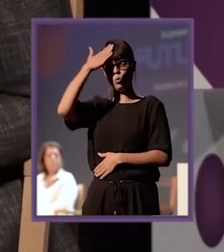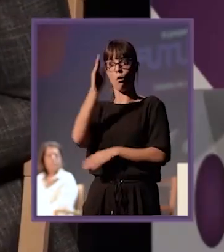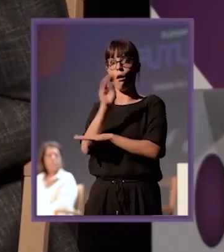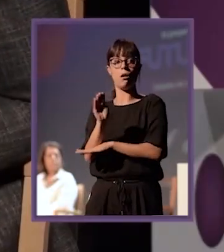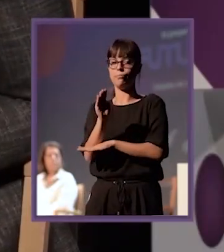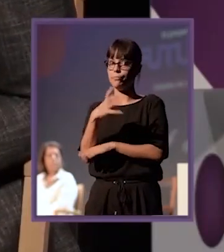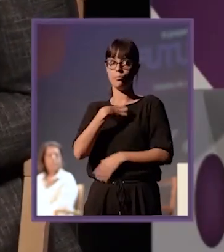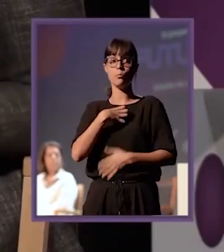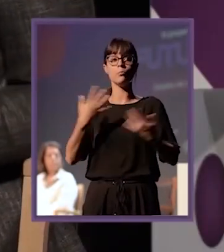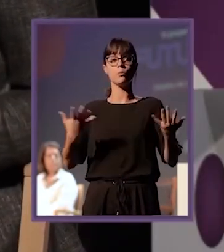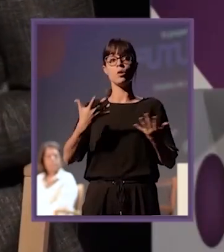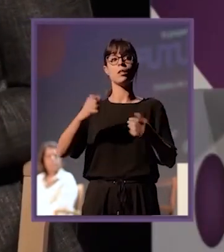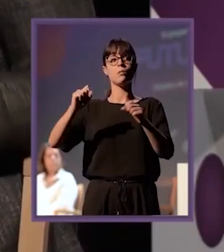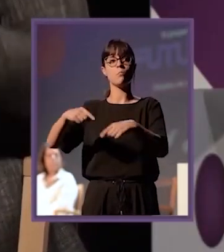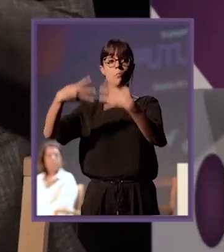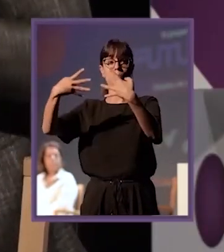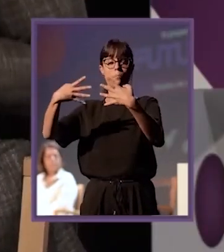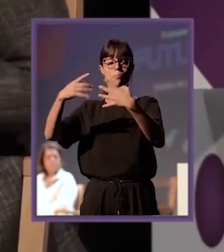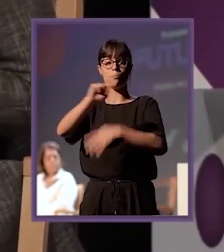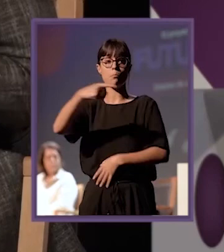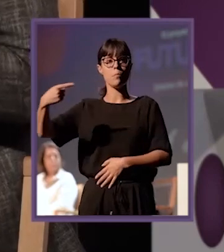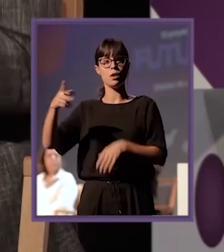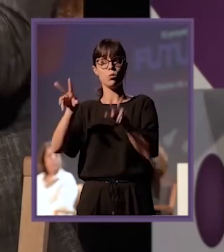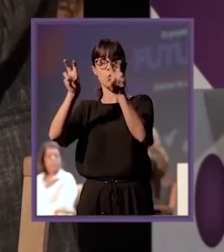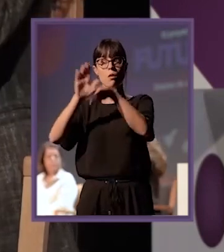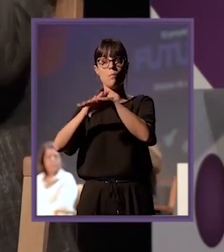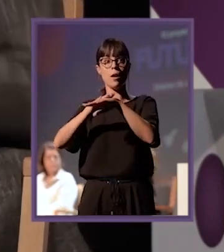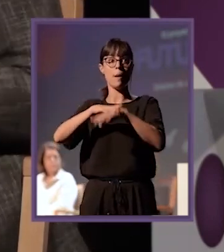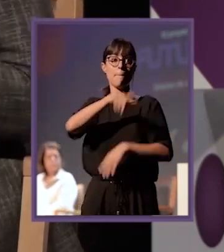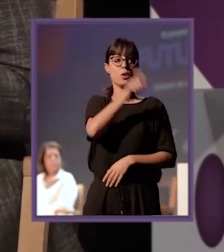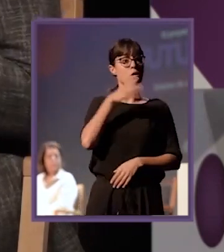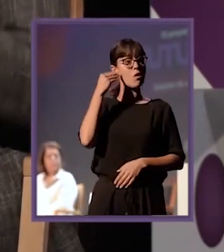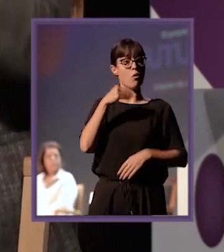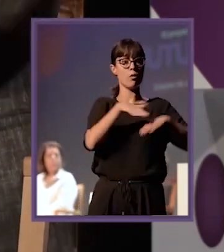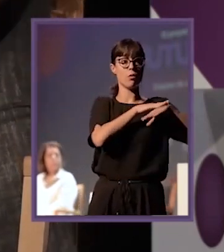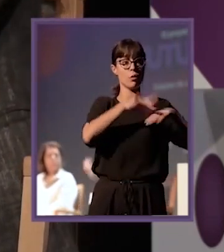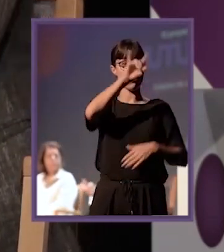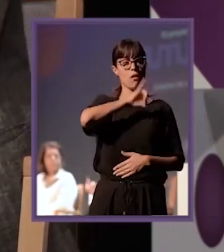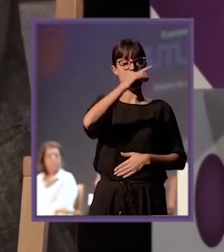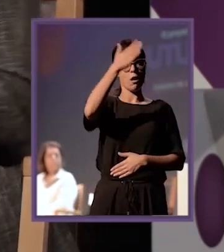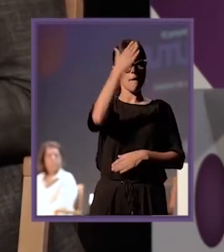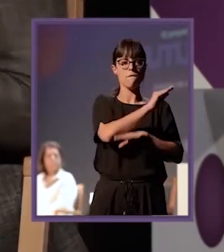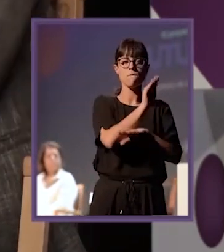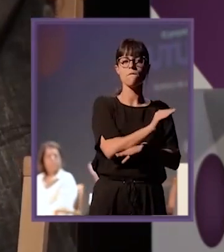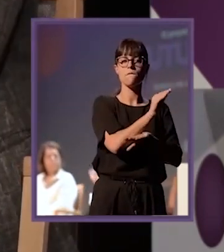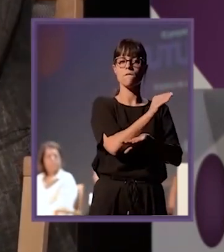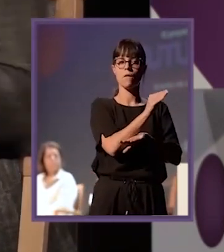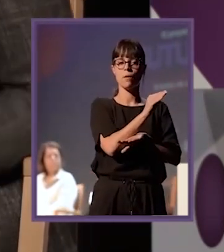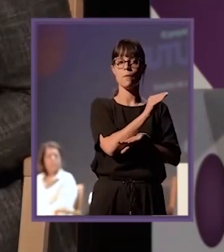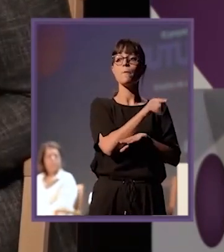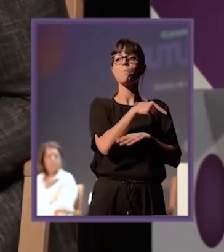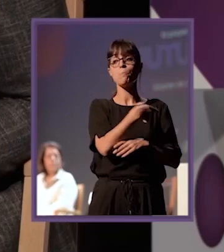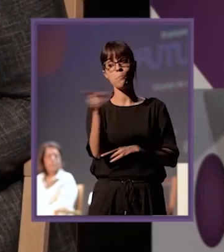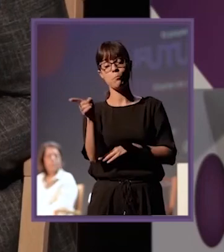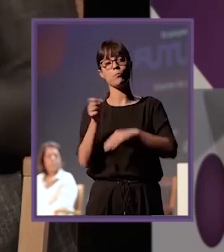estos pisos de emancipación que permitan a estos jóvenes, que son nuestros jóvenes y han estado tutelados por la comunidad autónoma, darles un futuro. Eso también